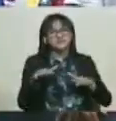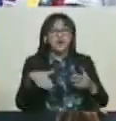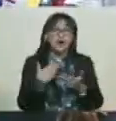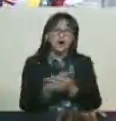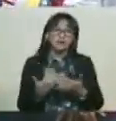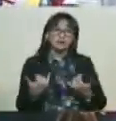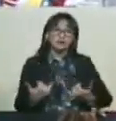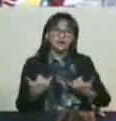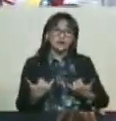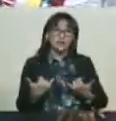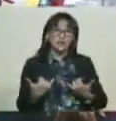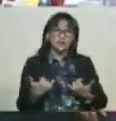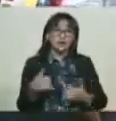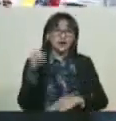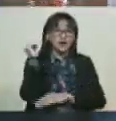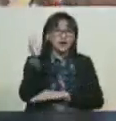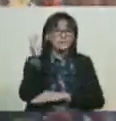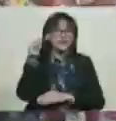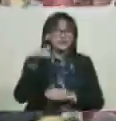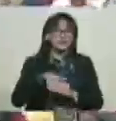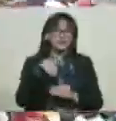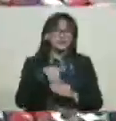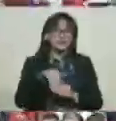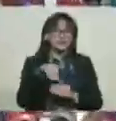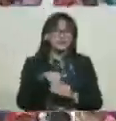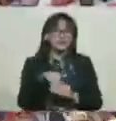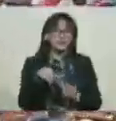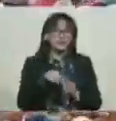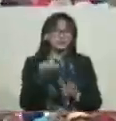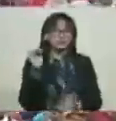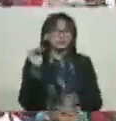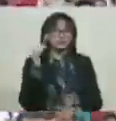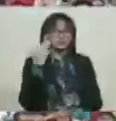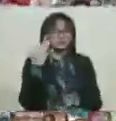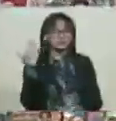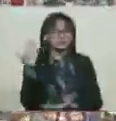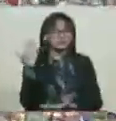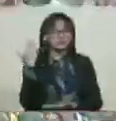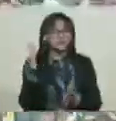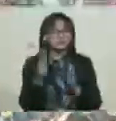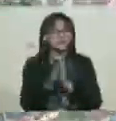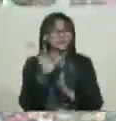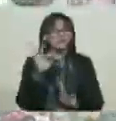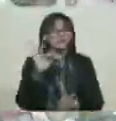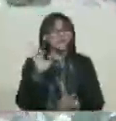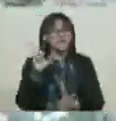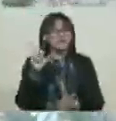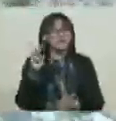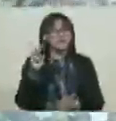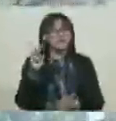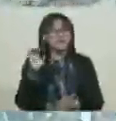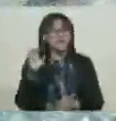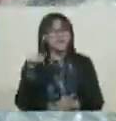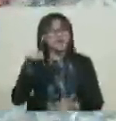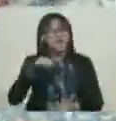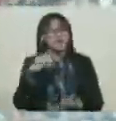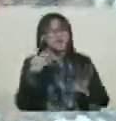ahora en esta campaña electoral en san felipe hoy 9 de mayo 2018